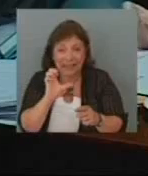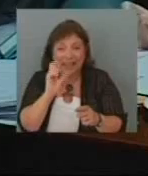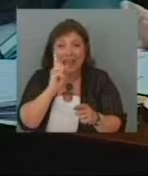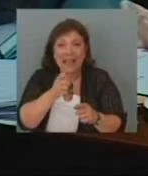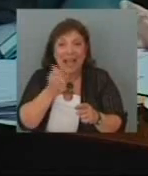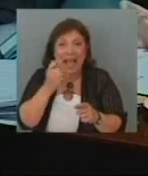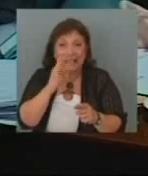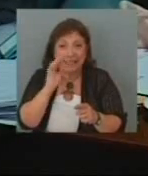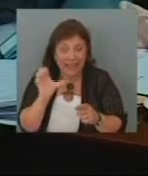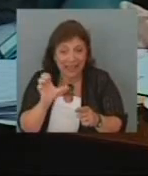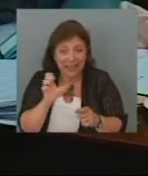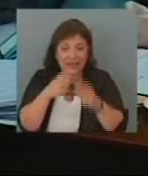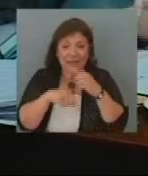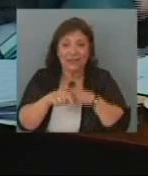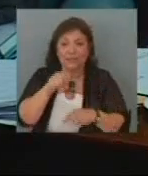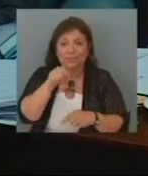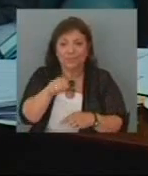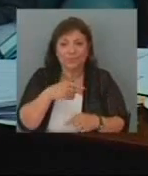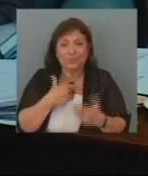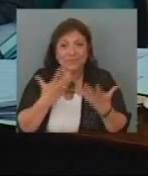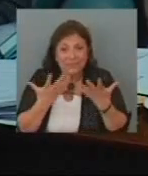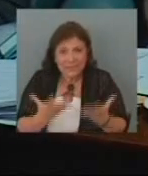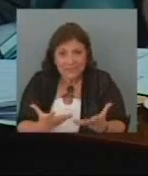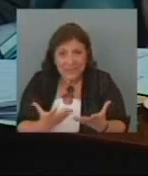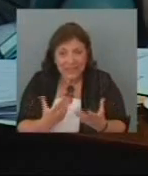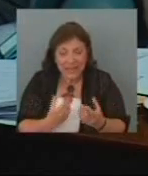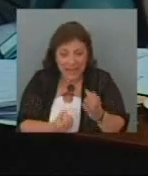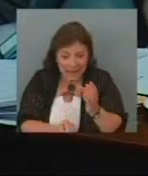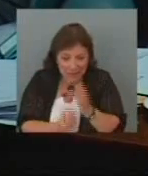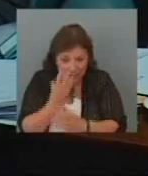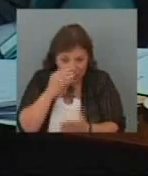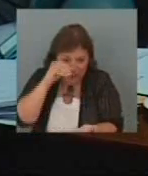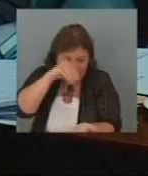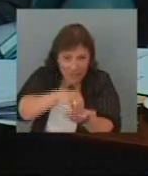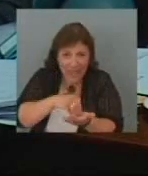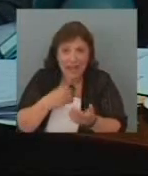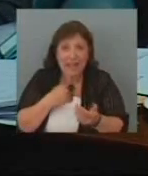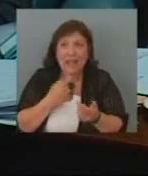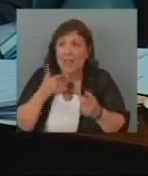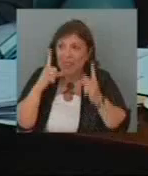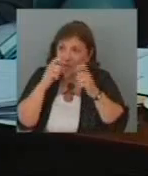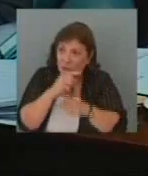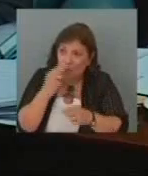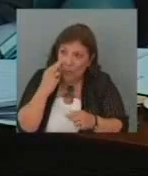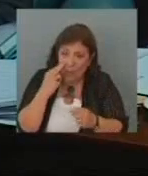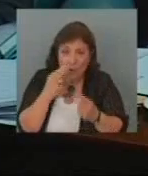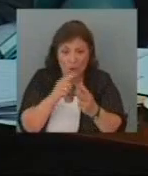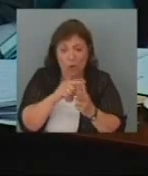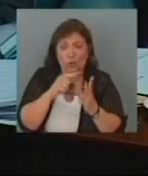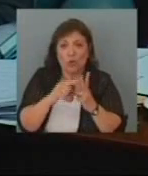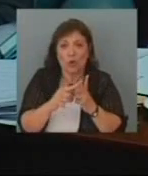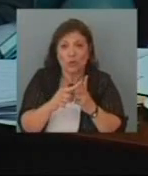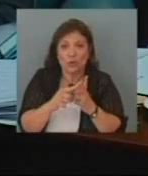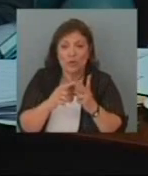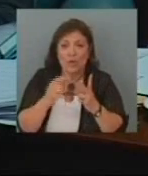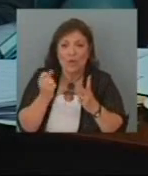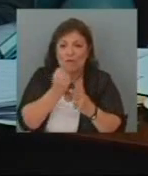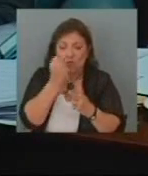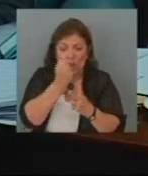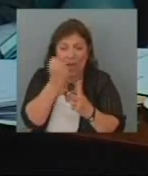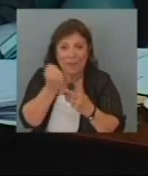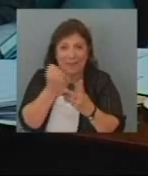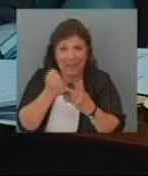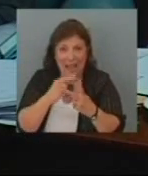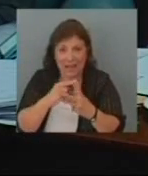resaltó. Intentamos fundar la acción ante las dificultades de la empresa en 2 principios